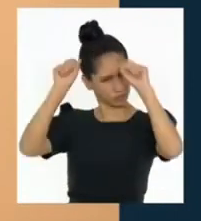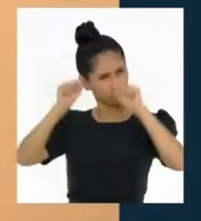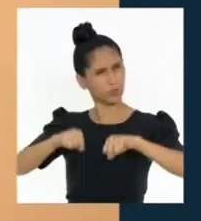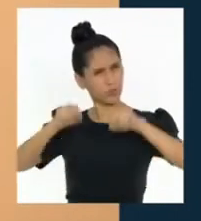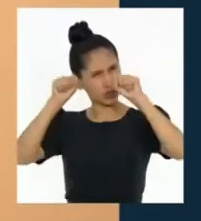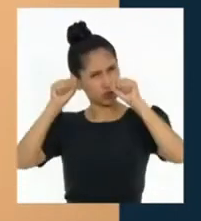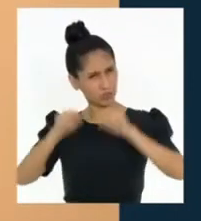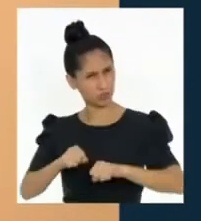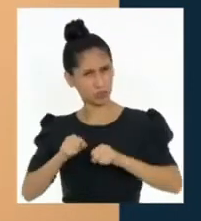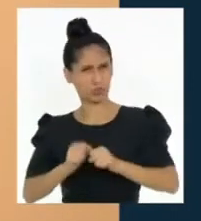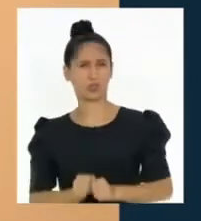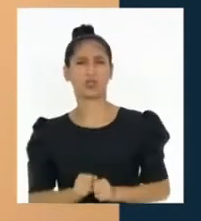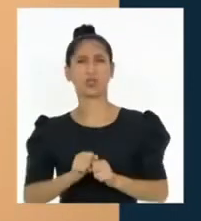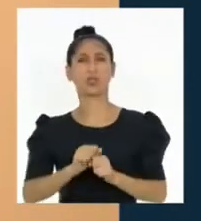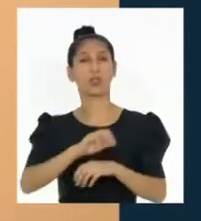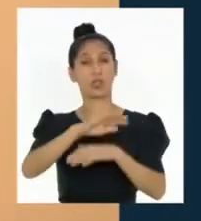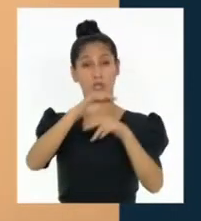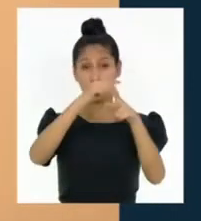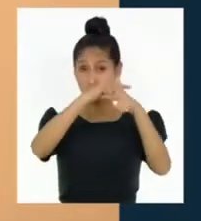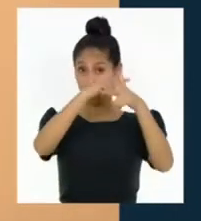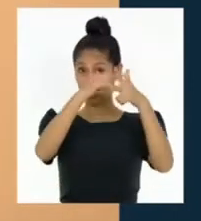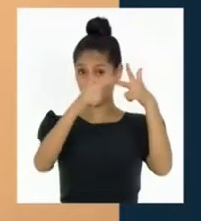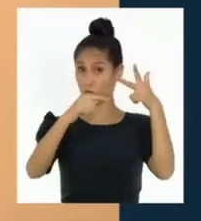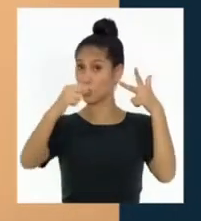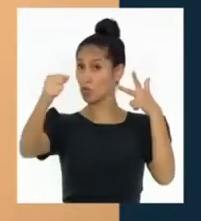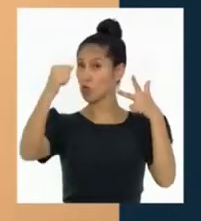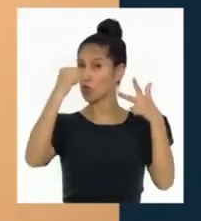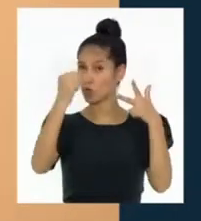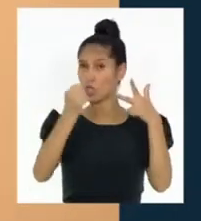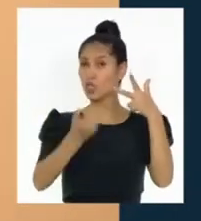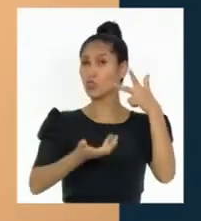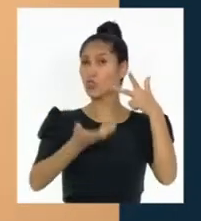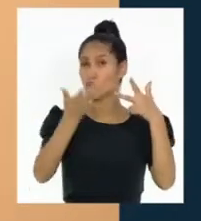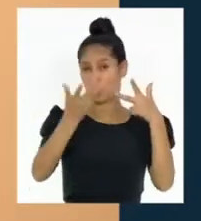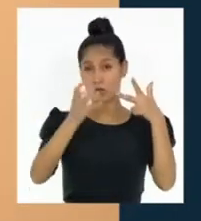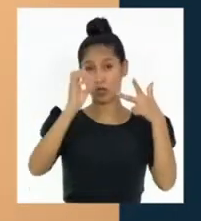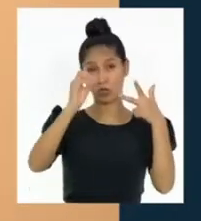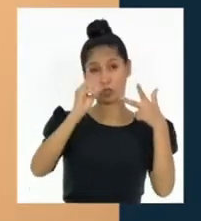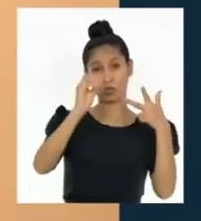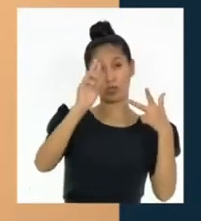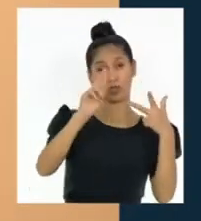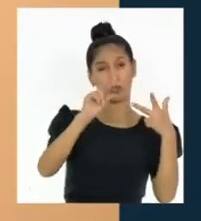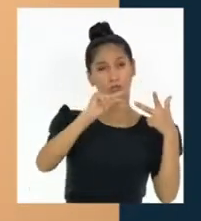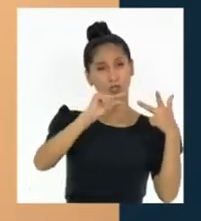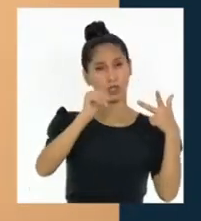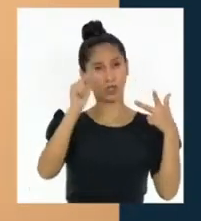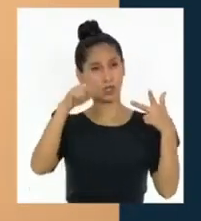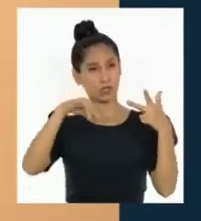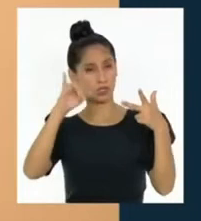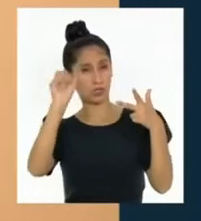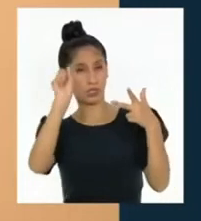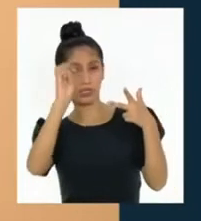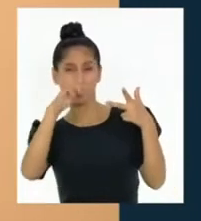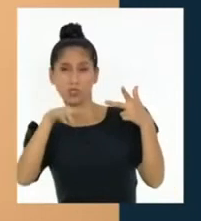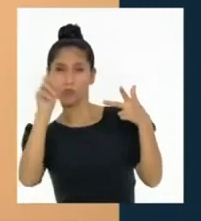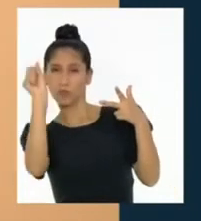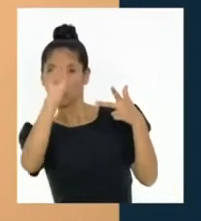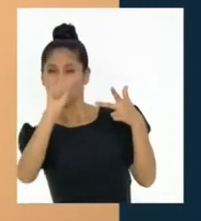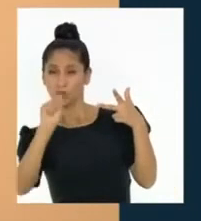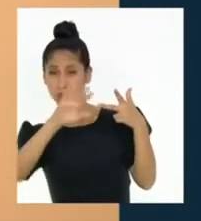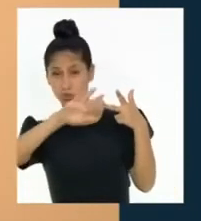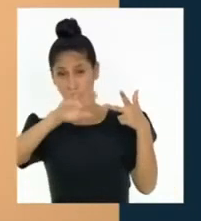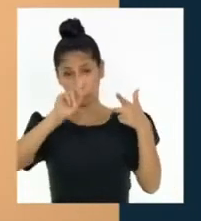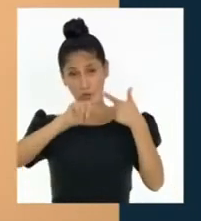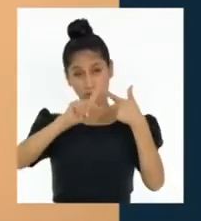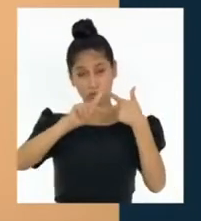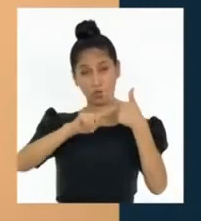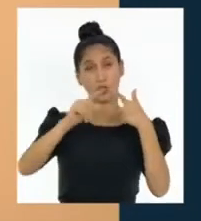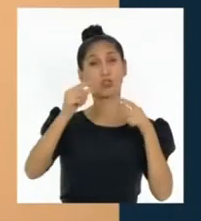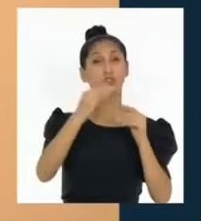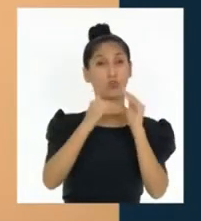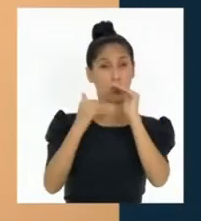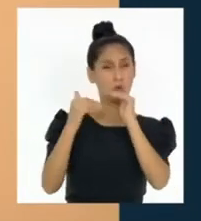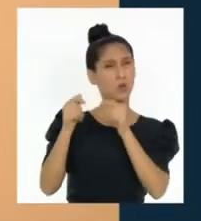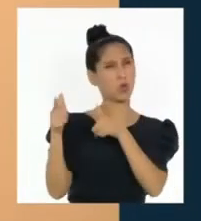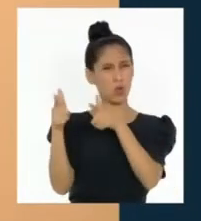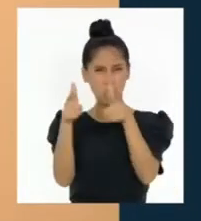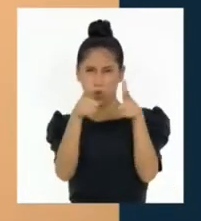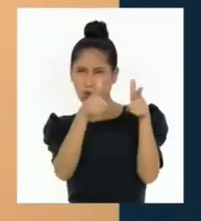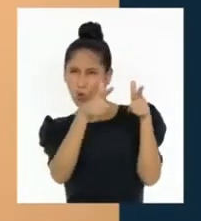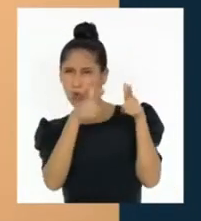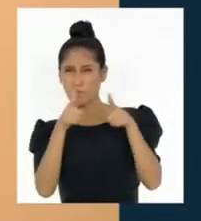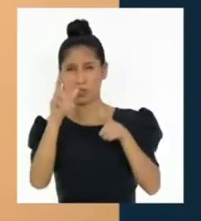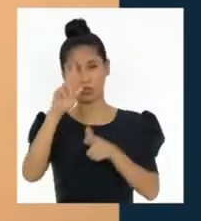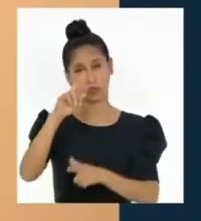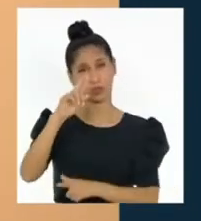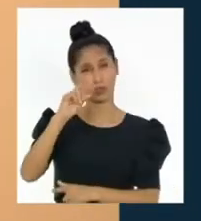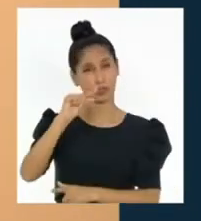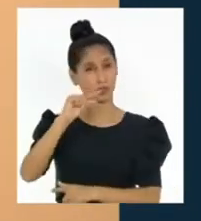comprende los tres poderes. Los organismos constitucionales autónomos, los gobiernos regionales y los